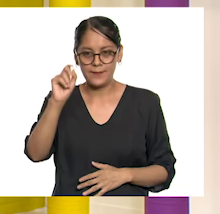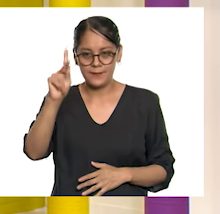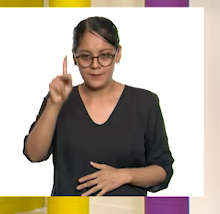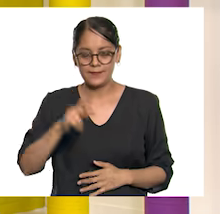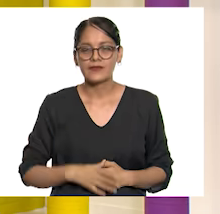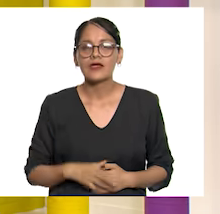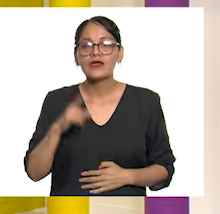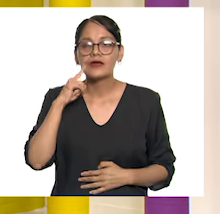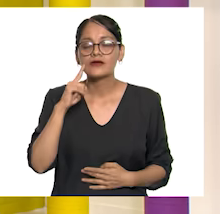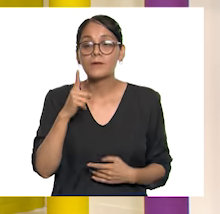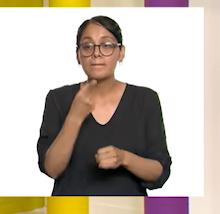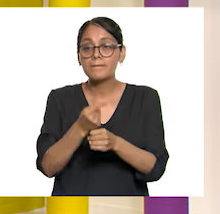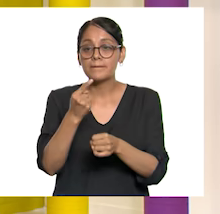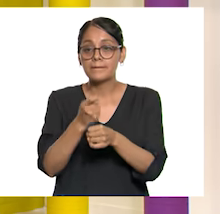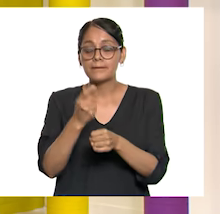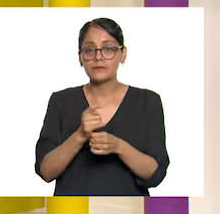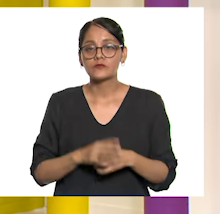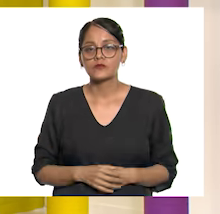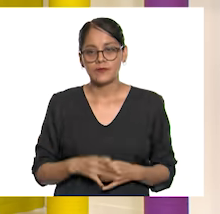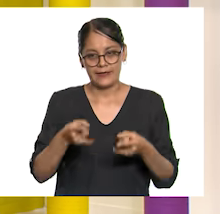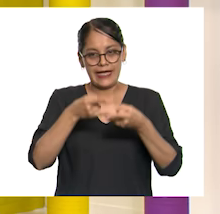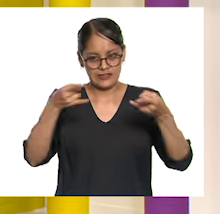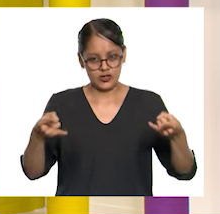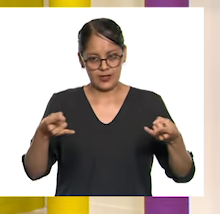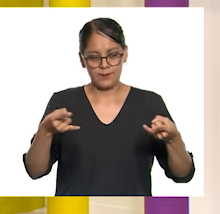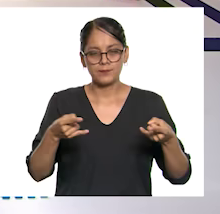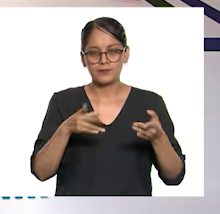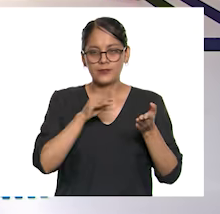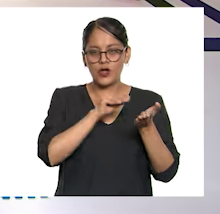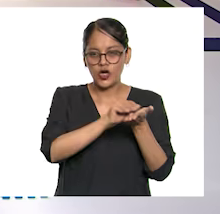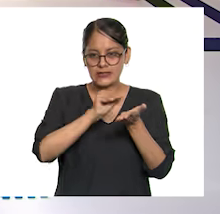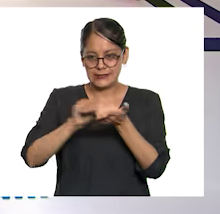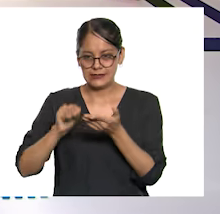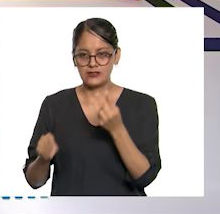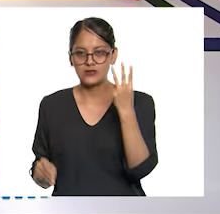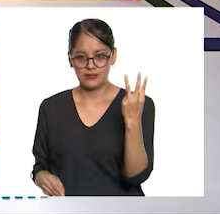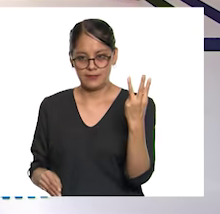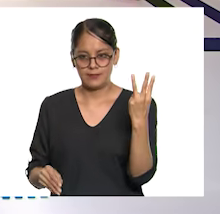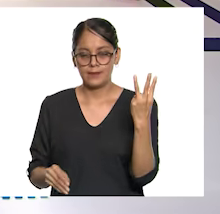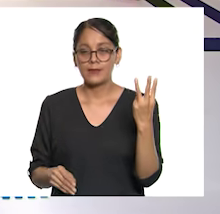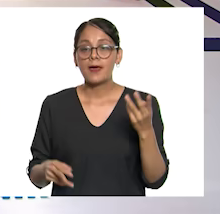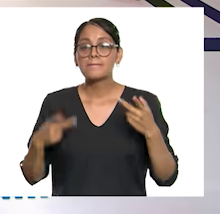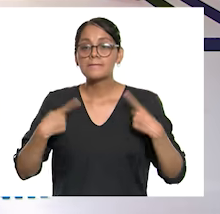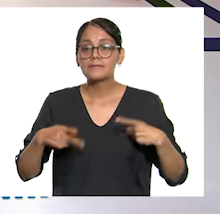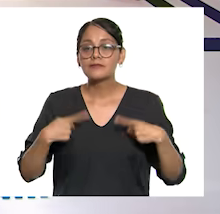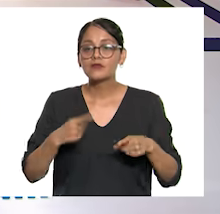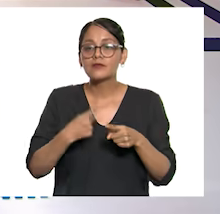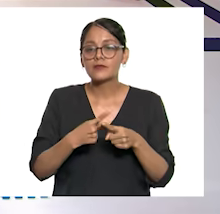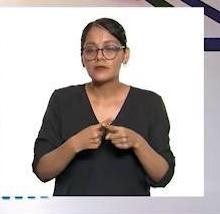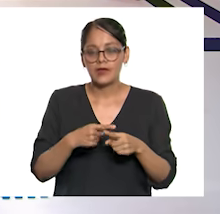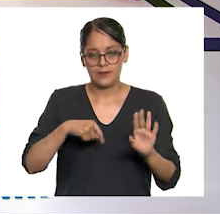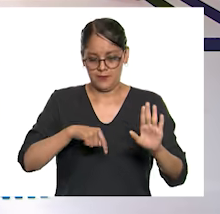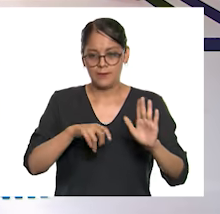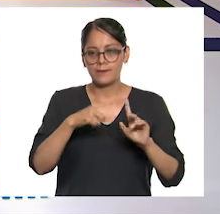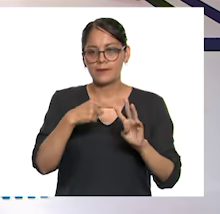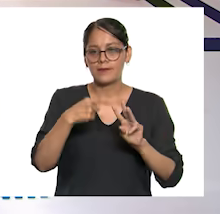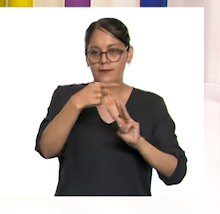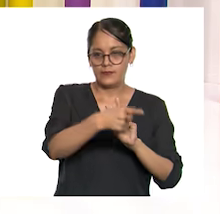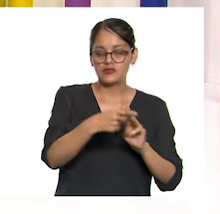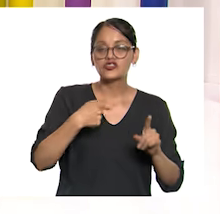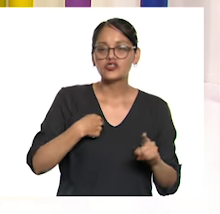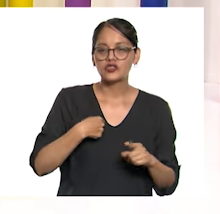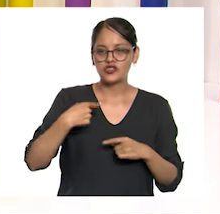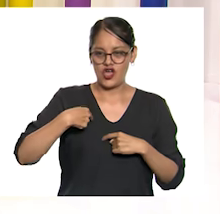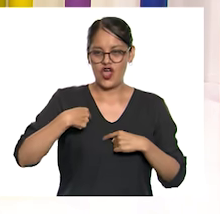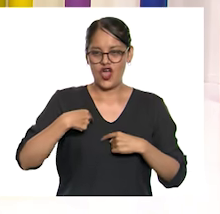vamos a plantear primero el cuento, los tres cochinitos y ahora los personajes. Yo soy el lobo y tú eres un cochinito. soy los